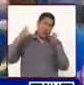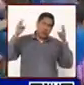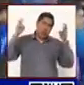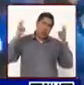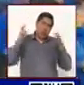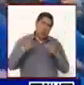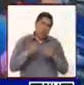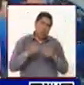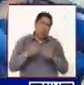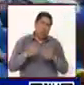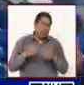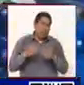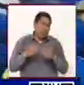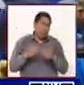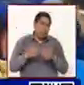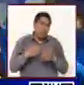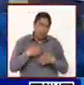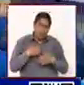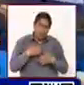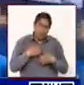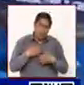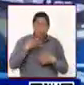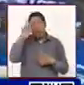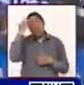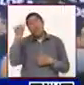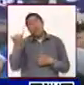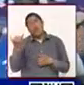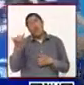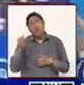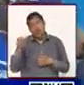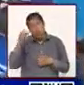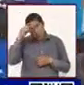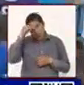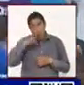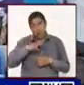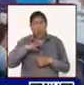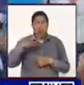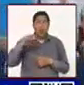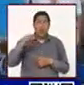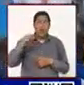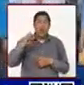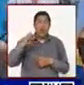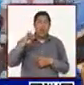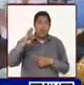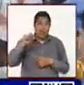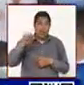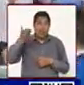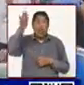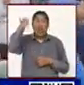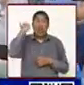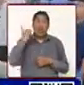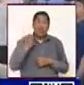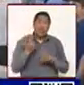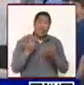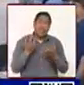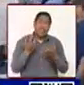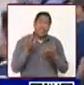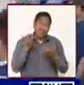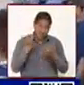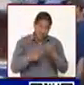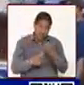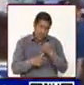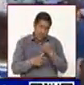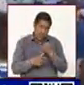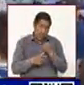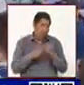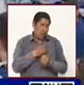ese recurso. La razón es muy simple. En el caso del doctor Ceibal, ha sido candidato a diputado, ha ejercido